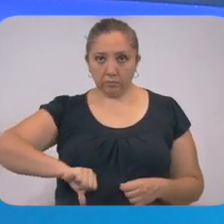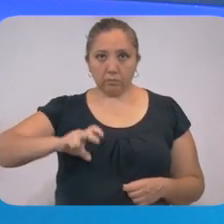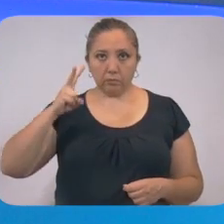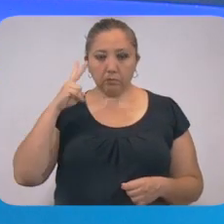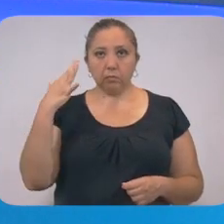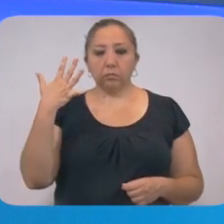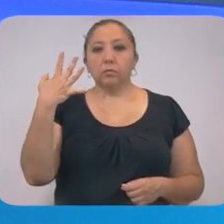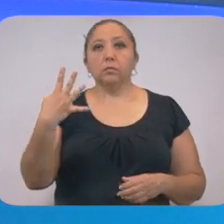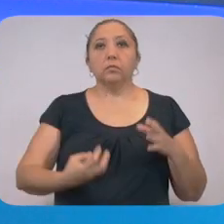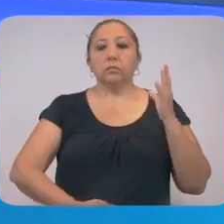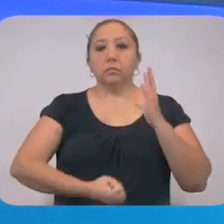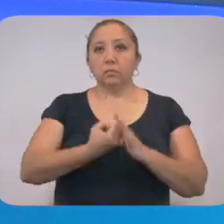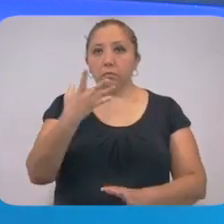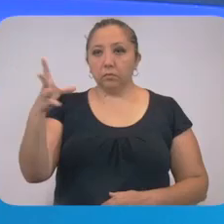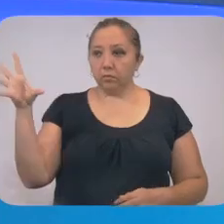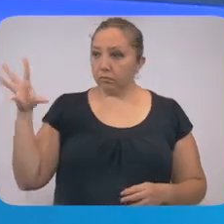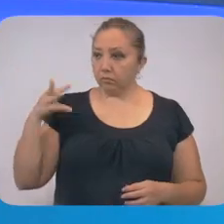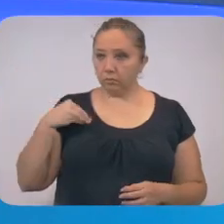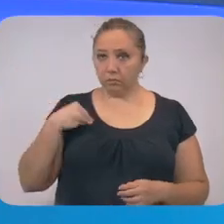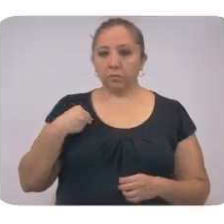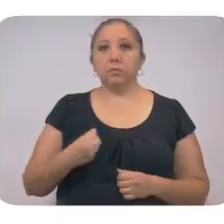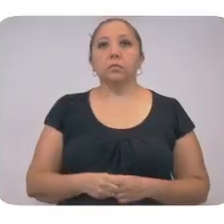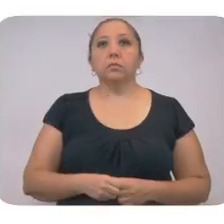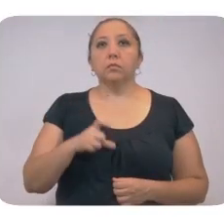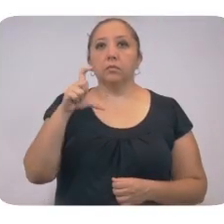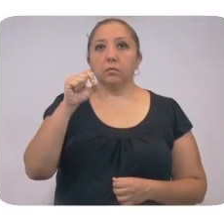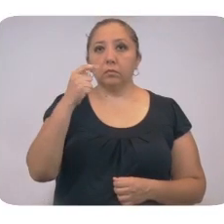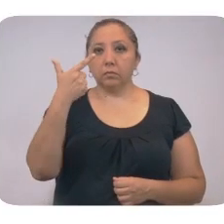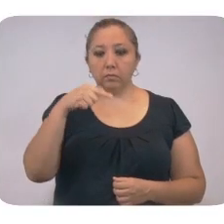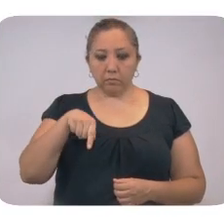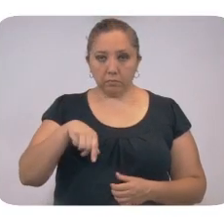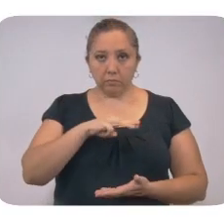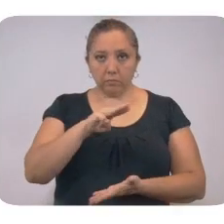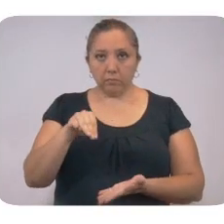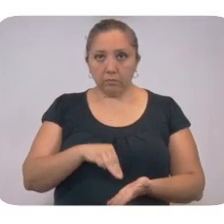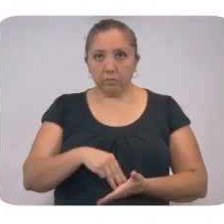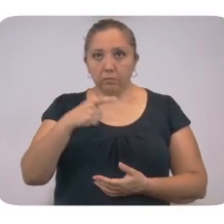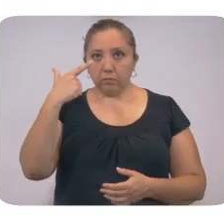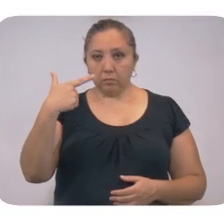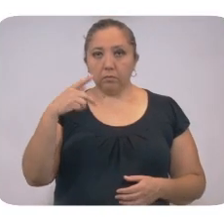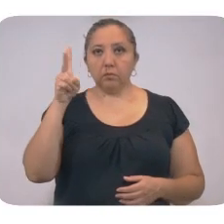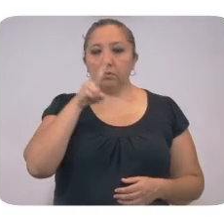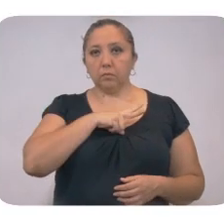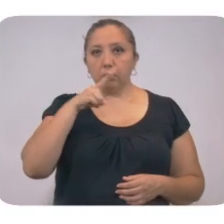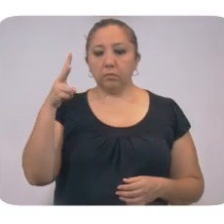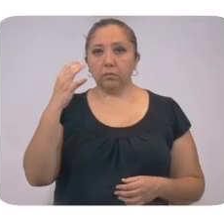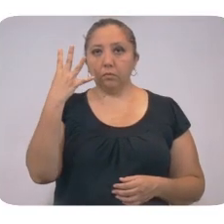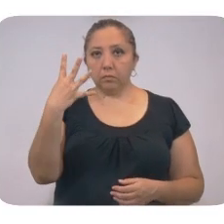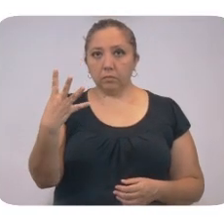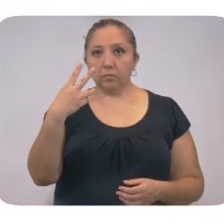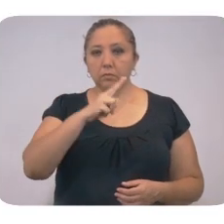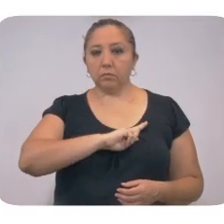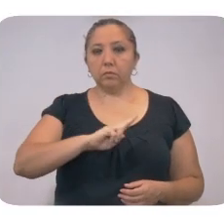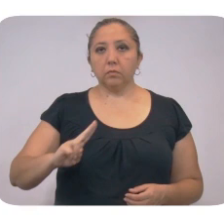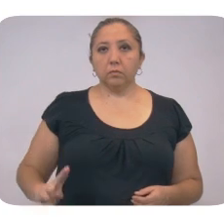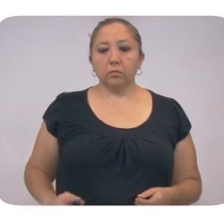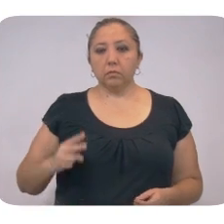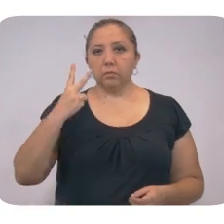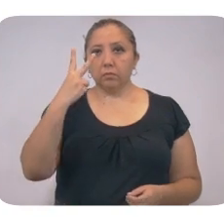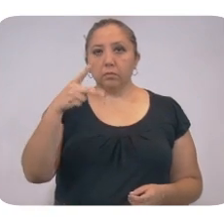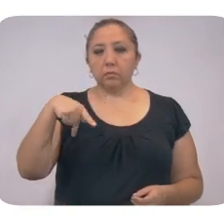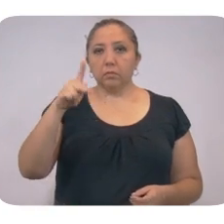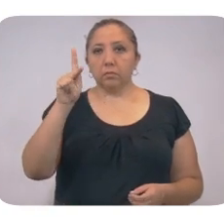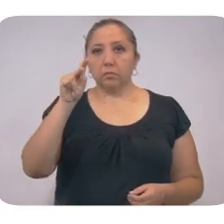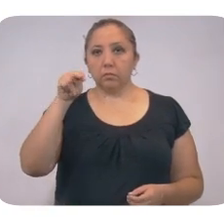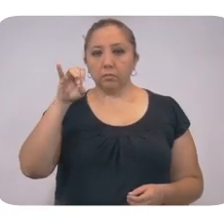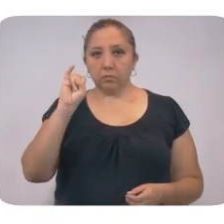detectaron 54 nuevos contagios de coronavirus, 27 en Mérida, 7 en Valladolid, 4 en UMAM, 2 en